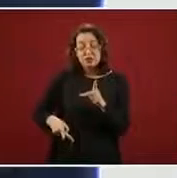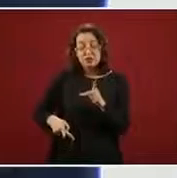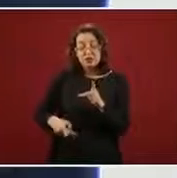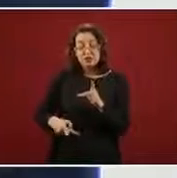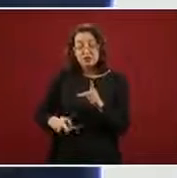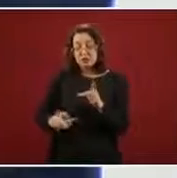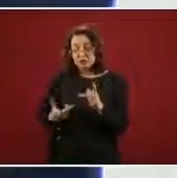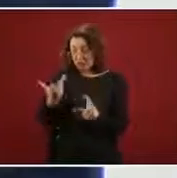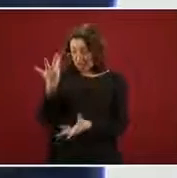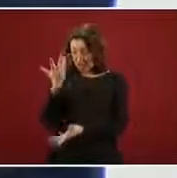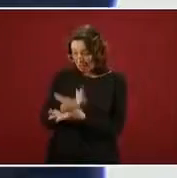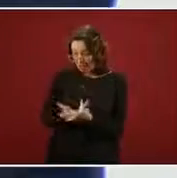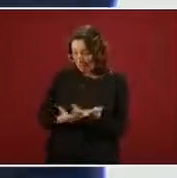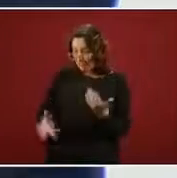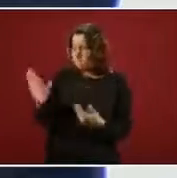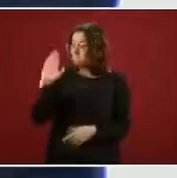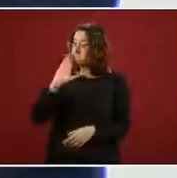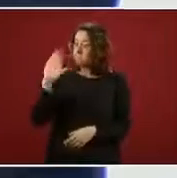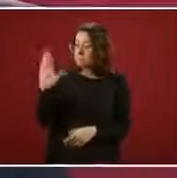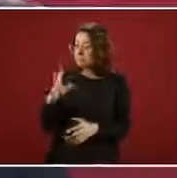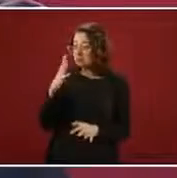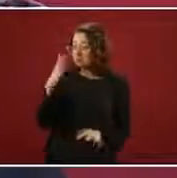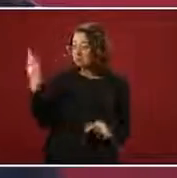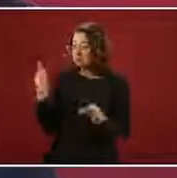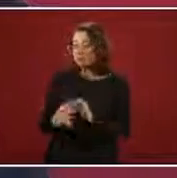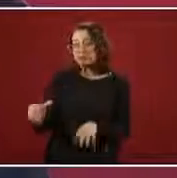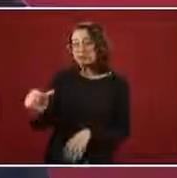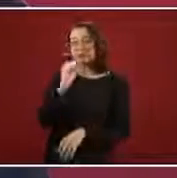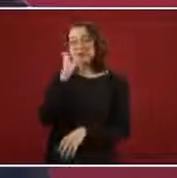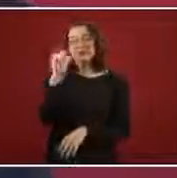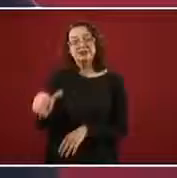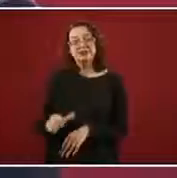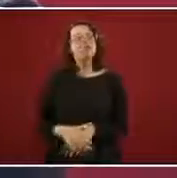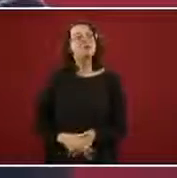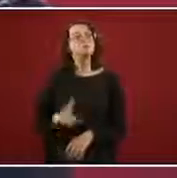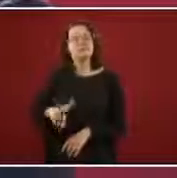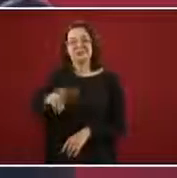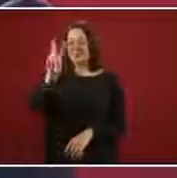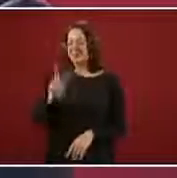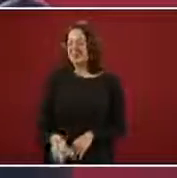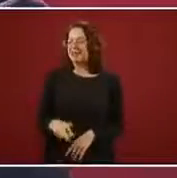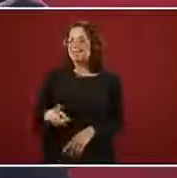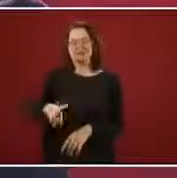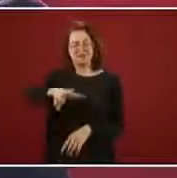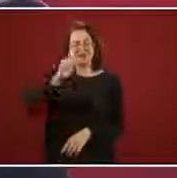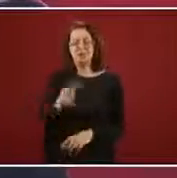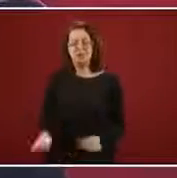no actúe con responsabilidad, se va a volver famosísima,